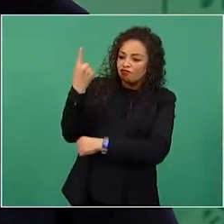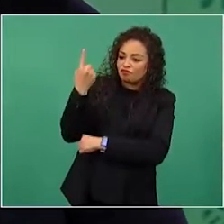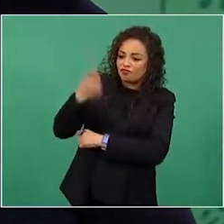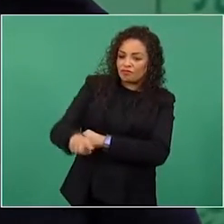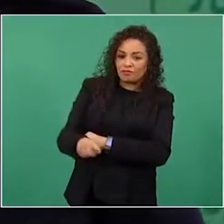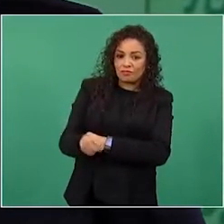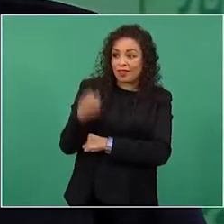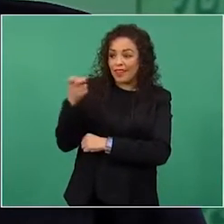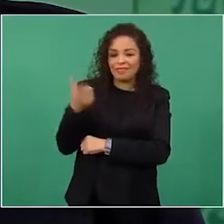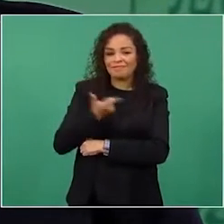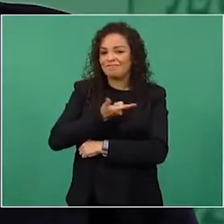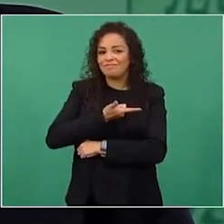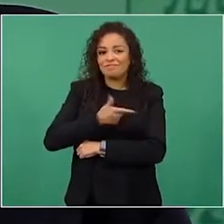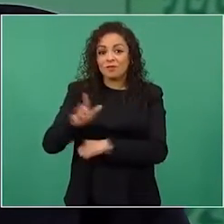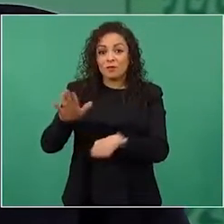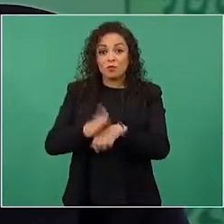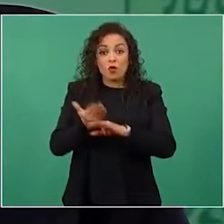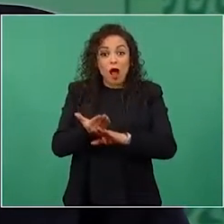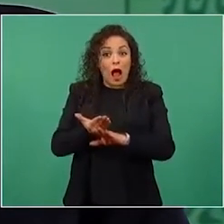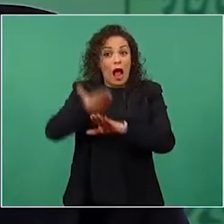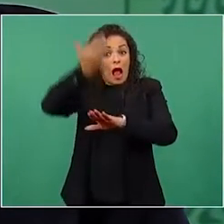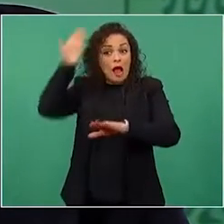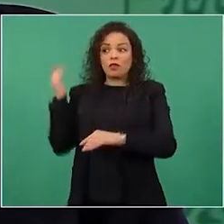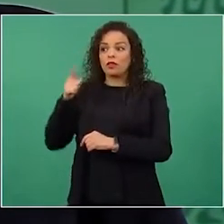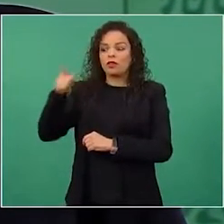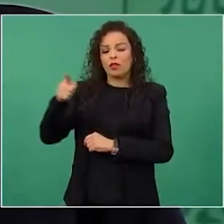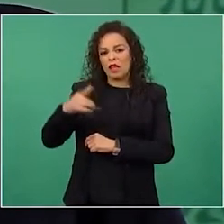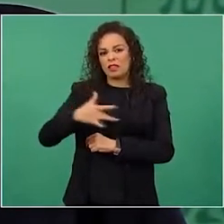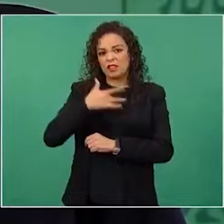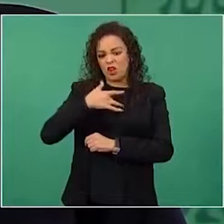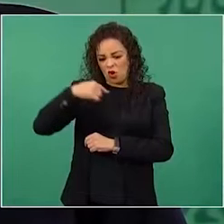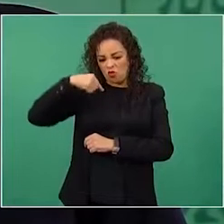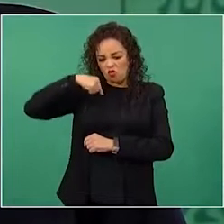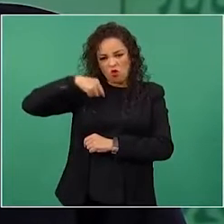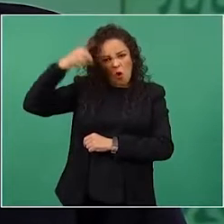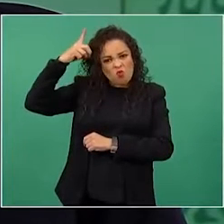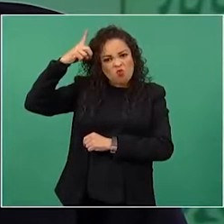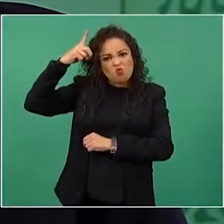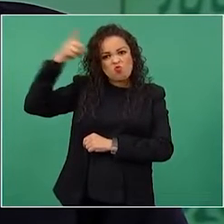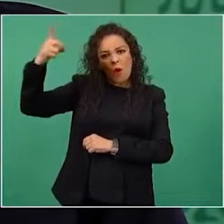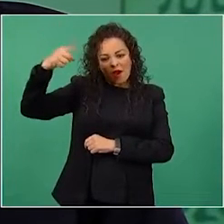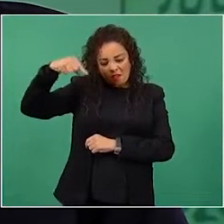porque ellos se sentían los dueños de México.